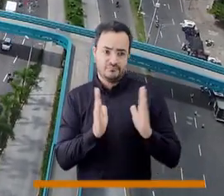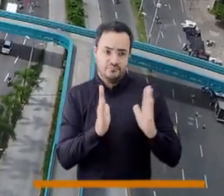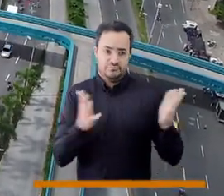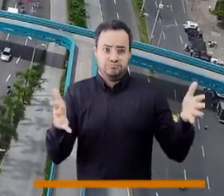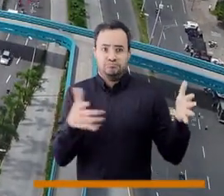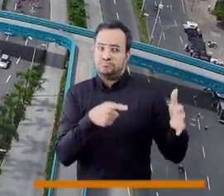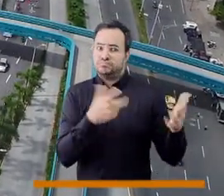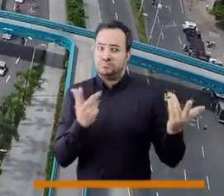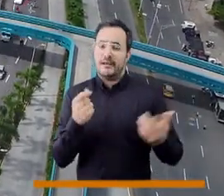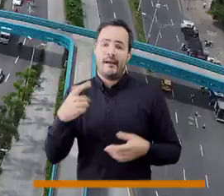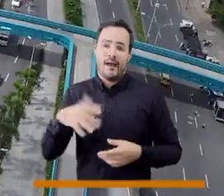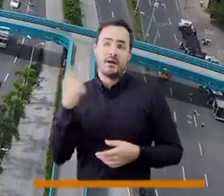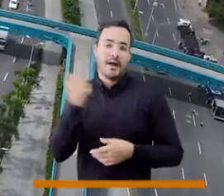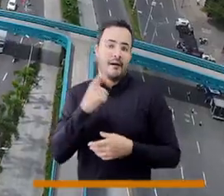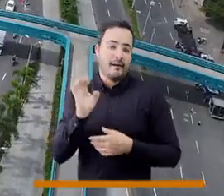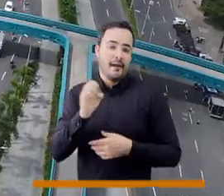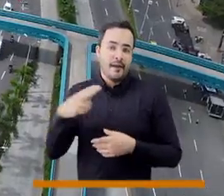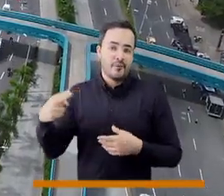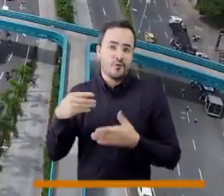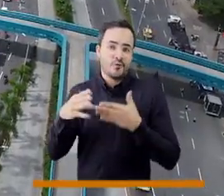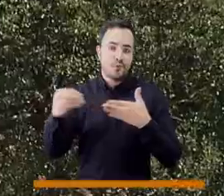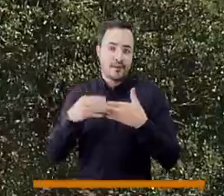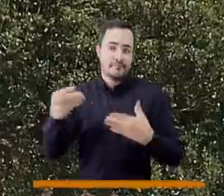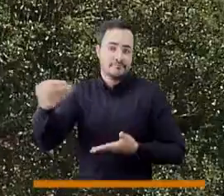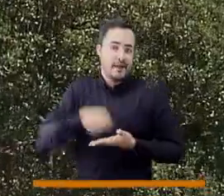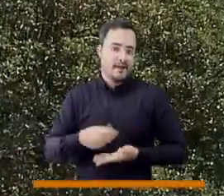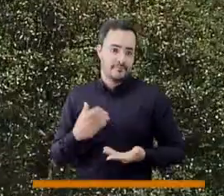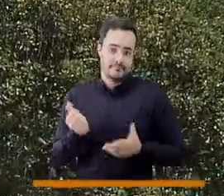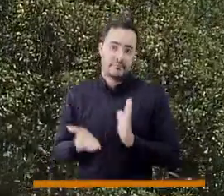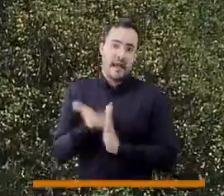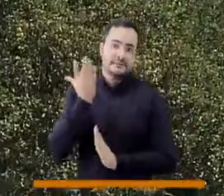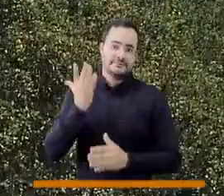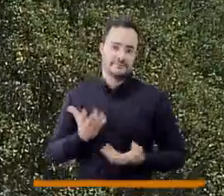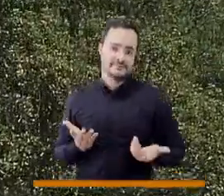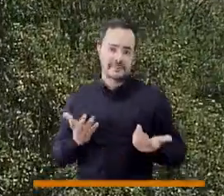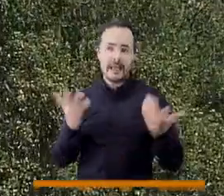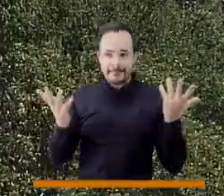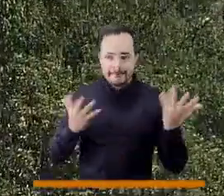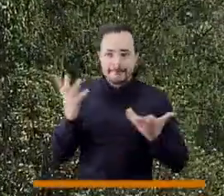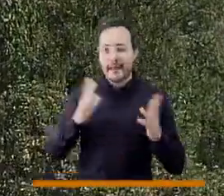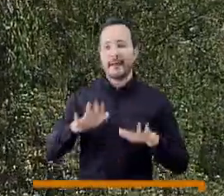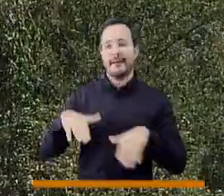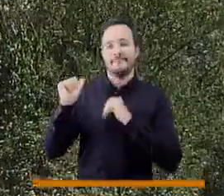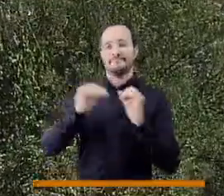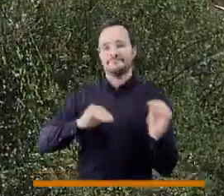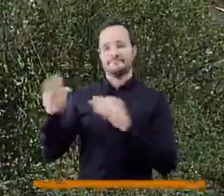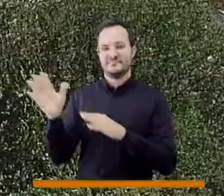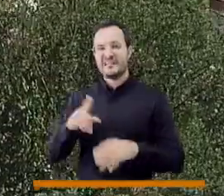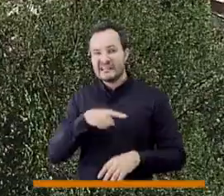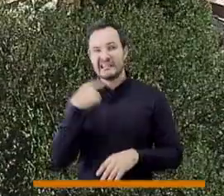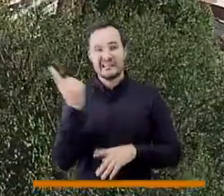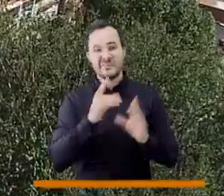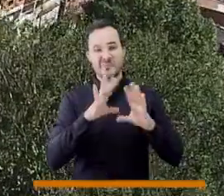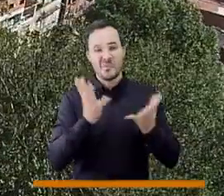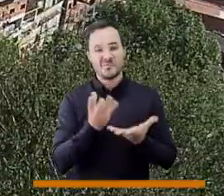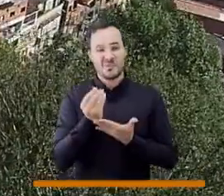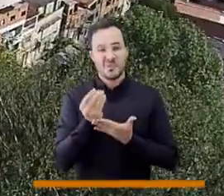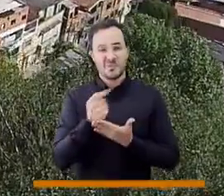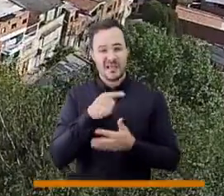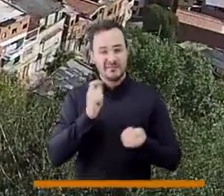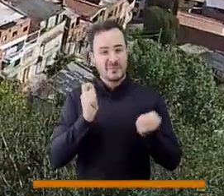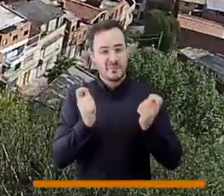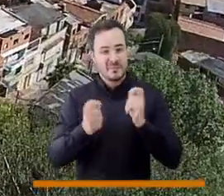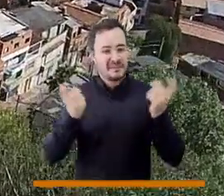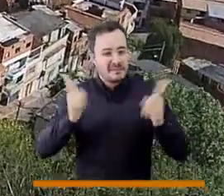propiedad. Entonces, además de las dinámicas de la economía global que van generándose en ese entorno, como hay